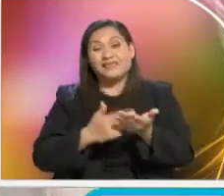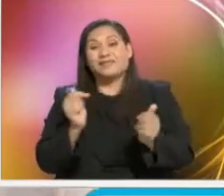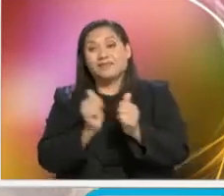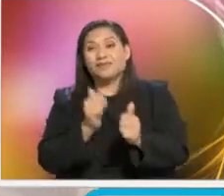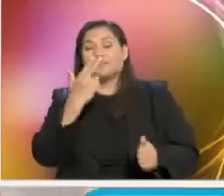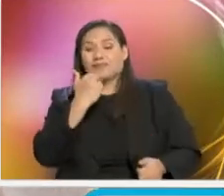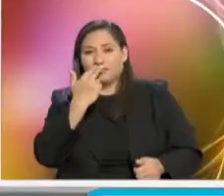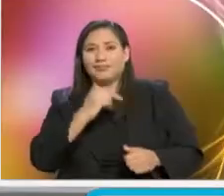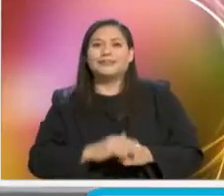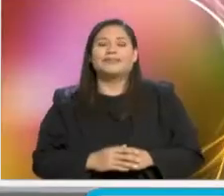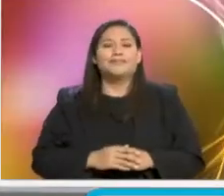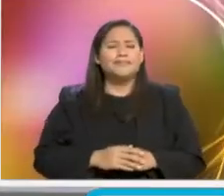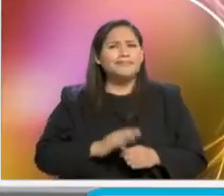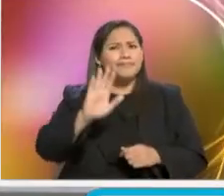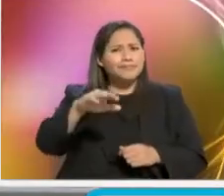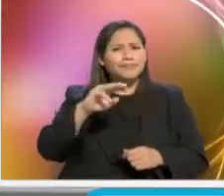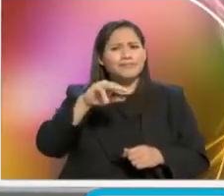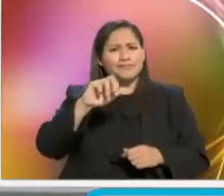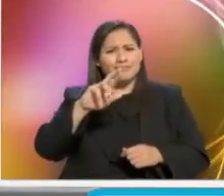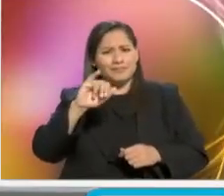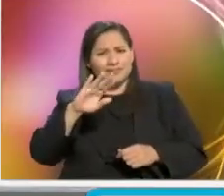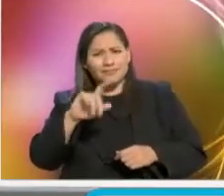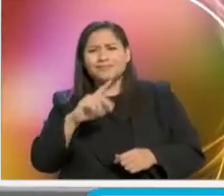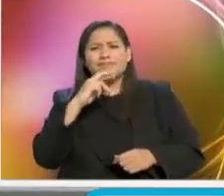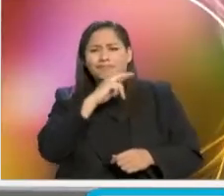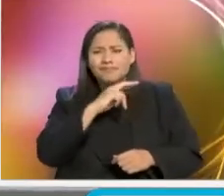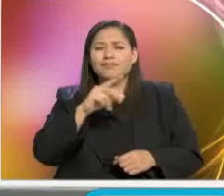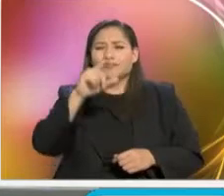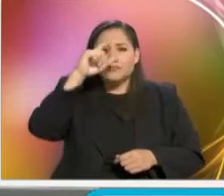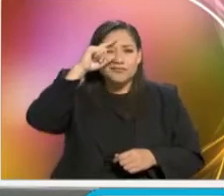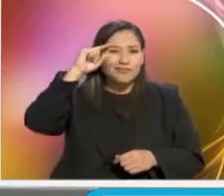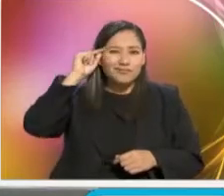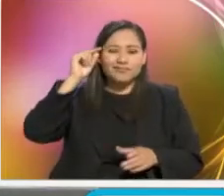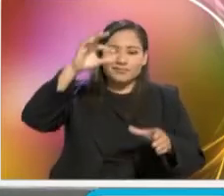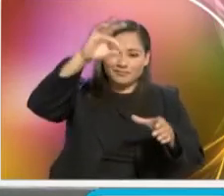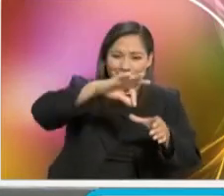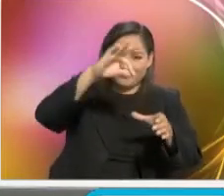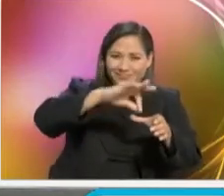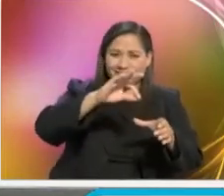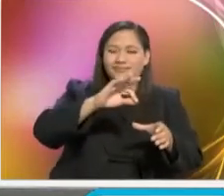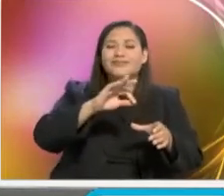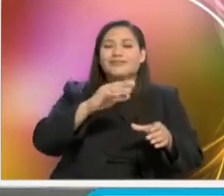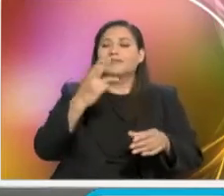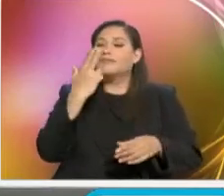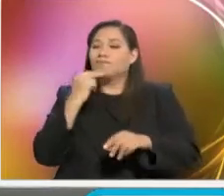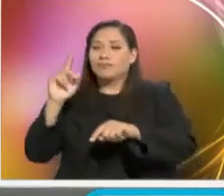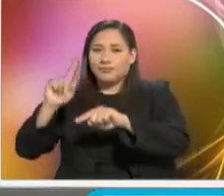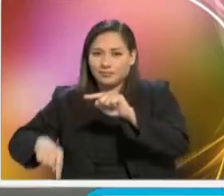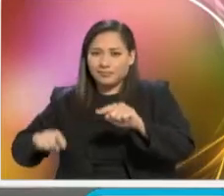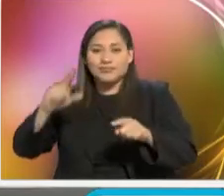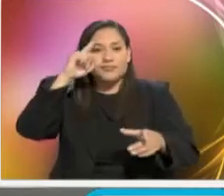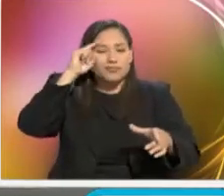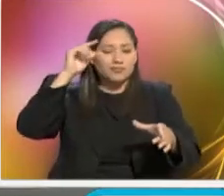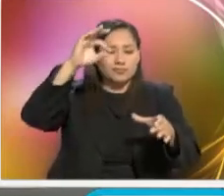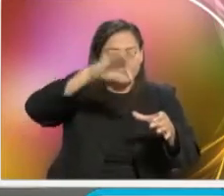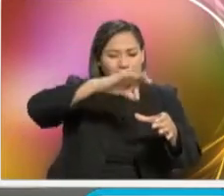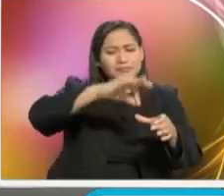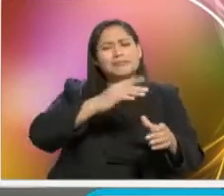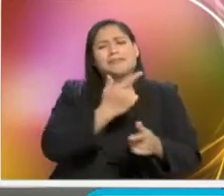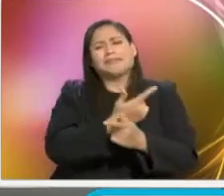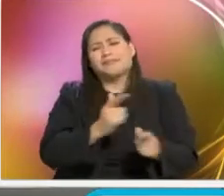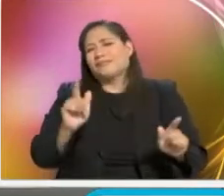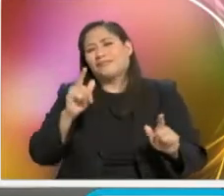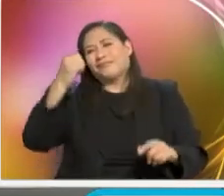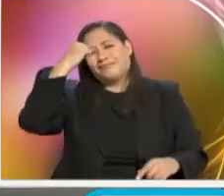Maribel, rápidamente, porque mencionaste la stevia. Hay muchas personas que se apoyan en este producto para sustituir el azúcar, endulzar y sentirse pues libres